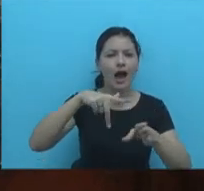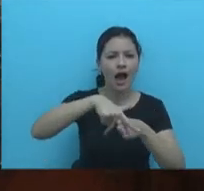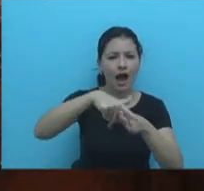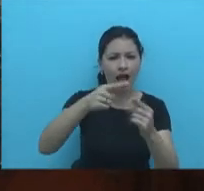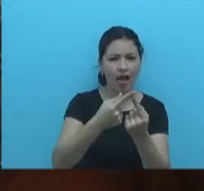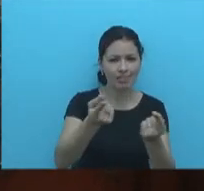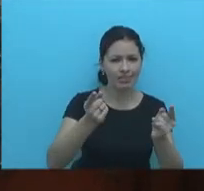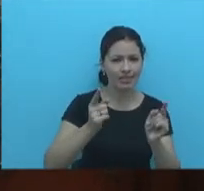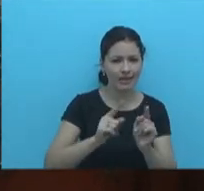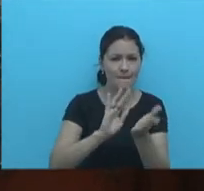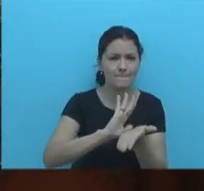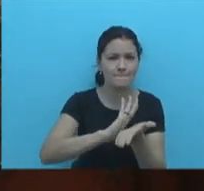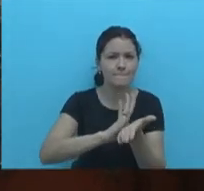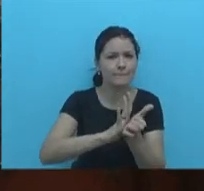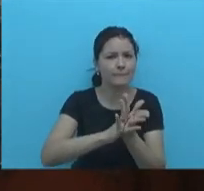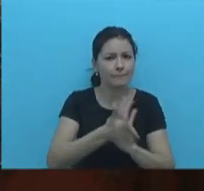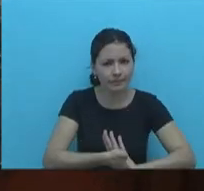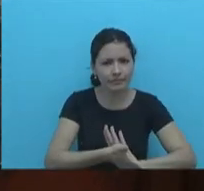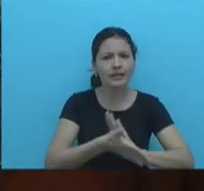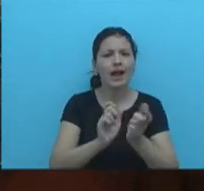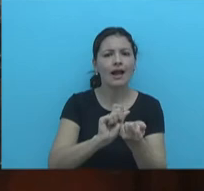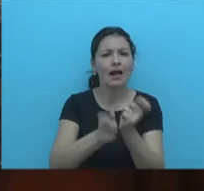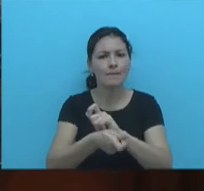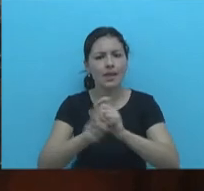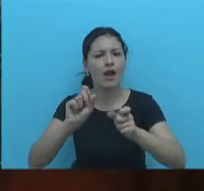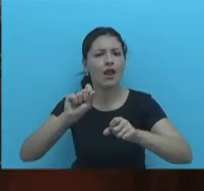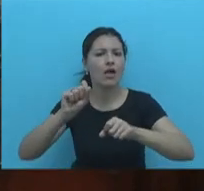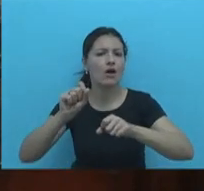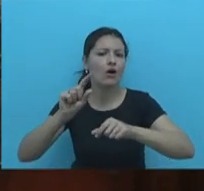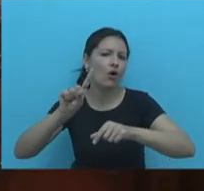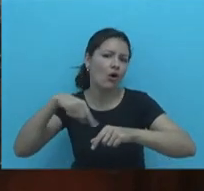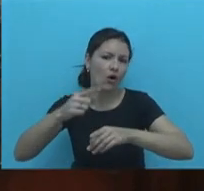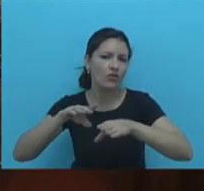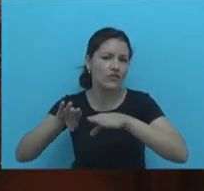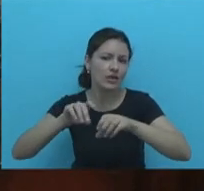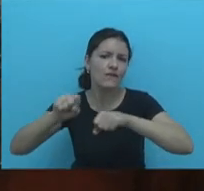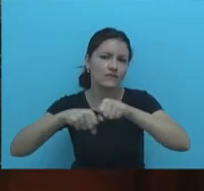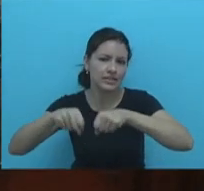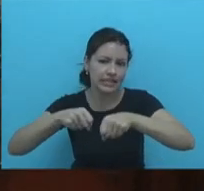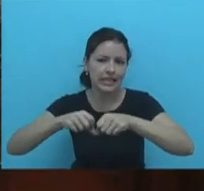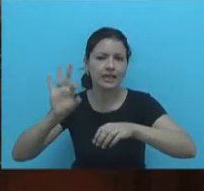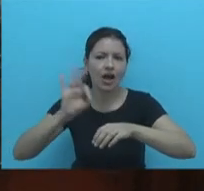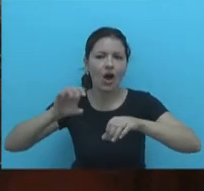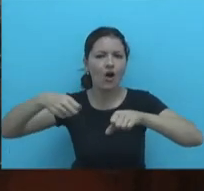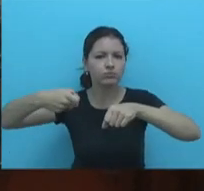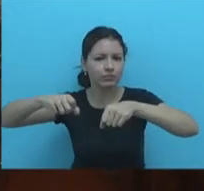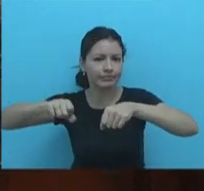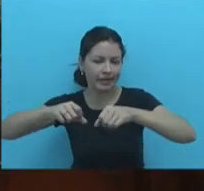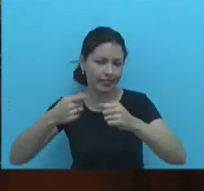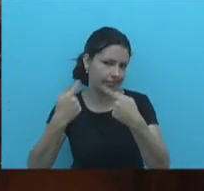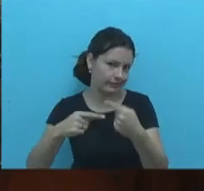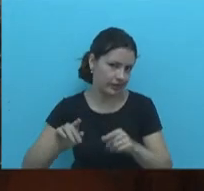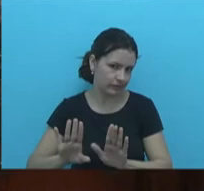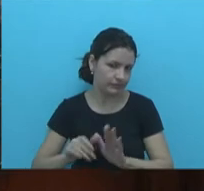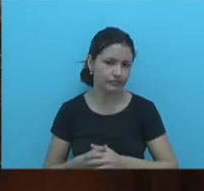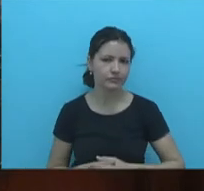de vehículos de tracción a sangre animal y sustitución de estos por vehículos de carga como bicicletas, motonetas o similares.